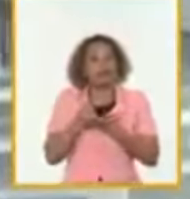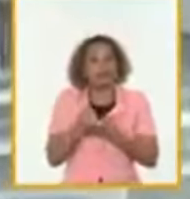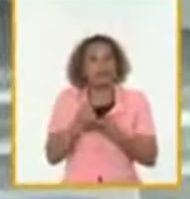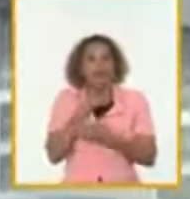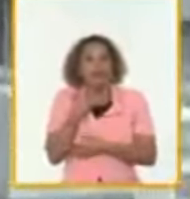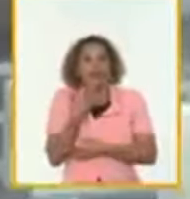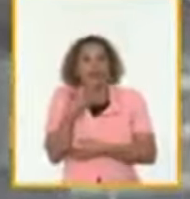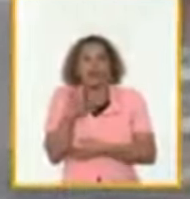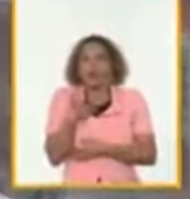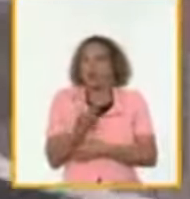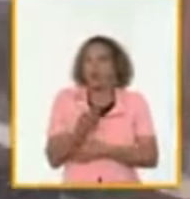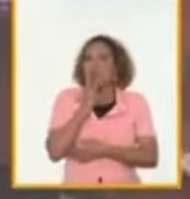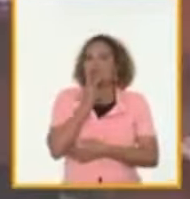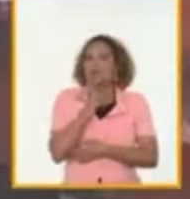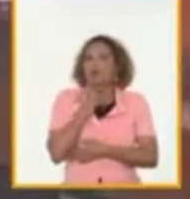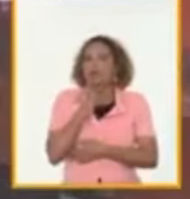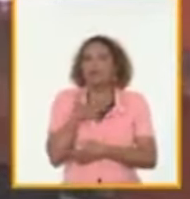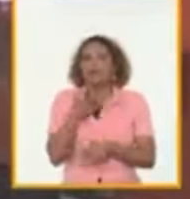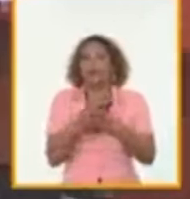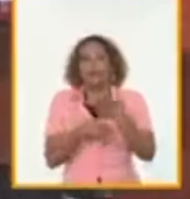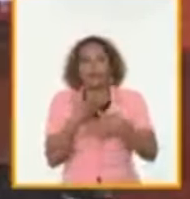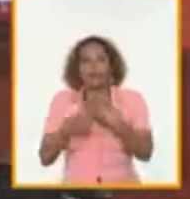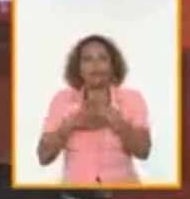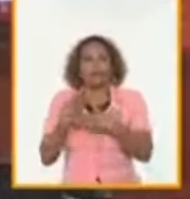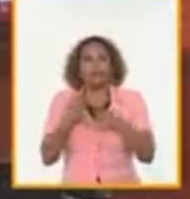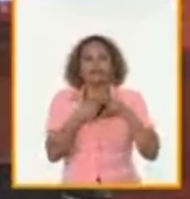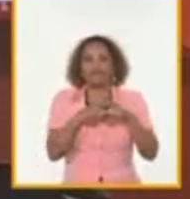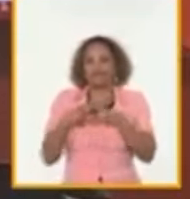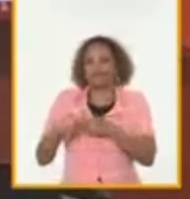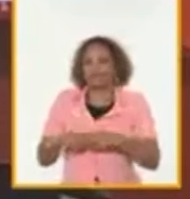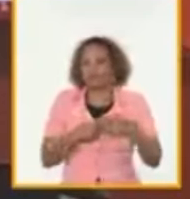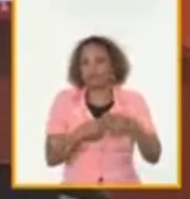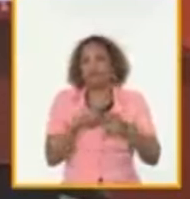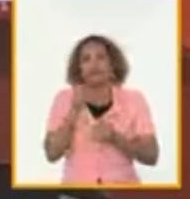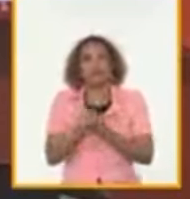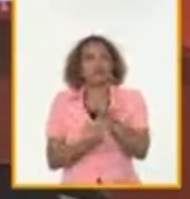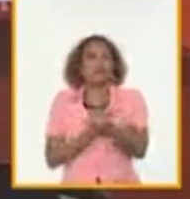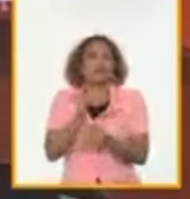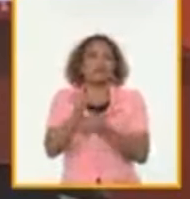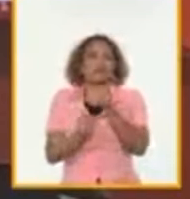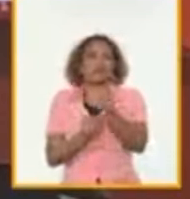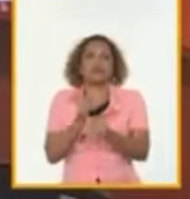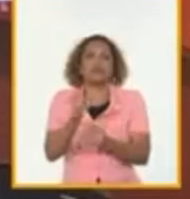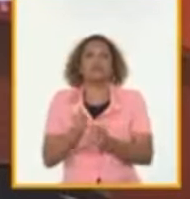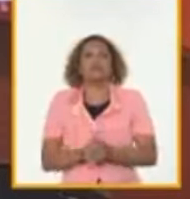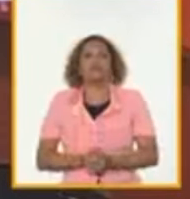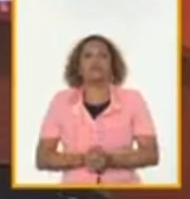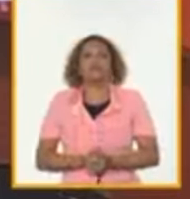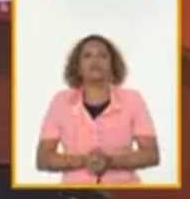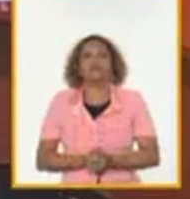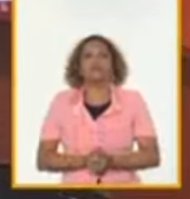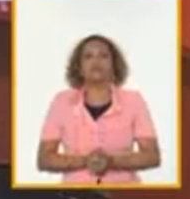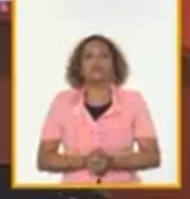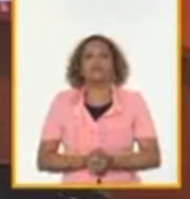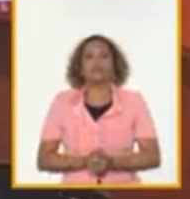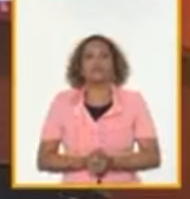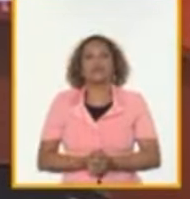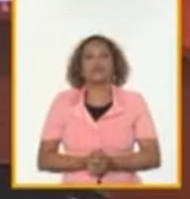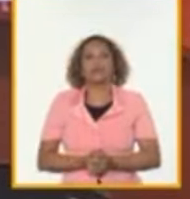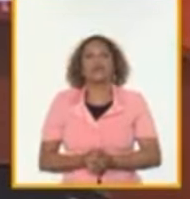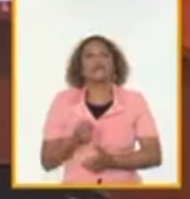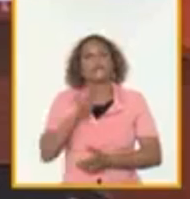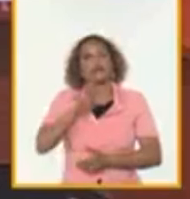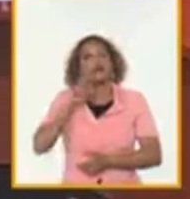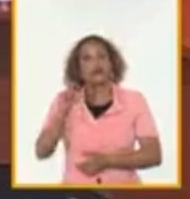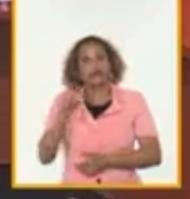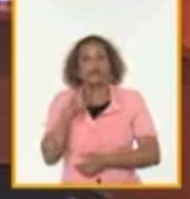Cómo atender todos estos disímiles problemas que se nos van presentando en en Villa Clara igual que en el resto de las provincias lo que nosotros tenemos